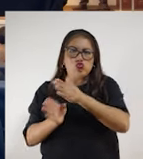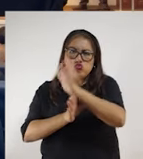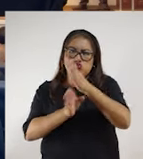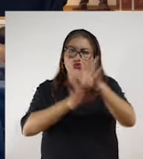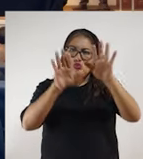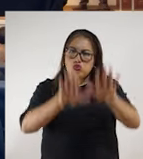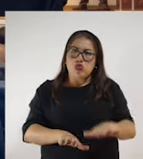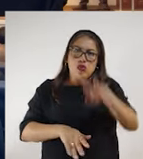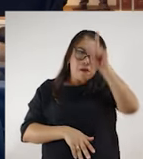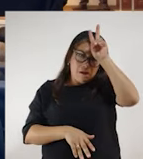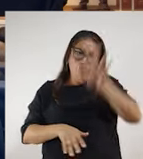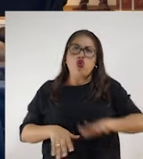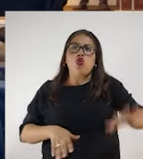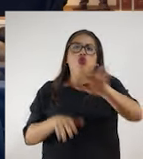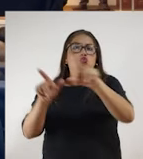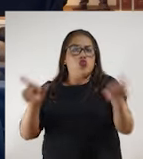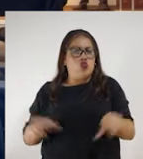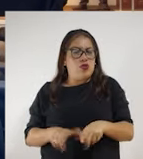el territorio nacional